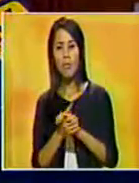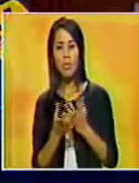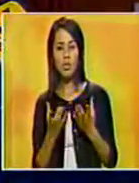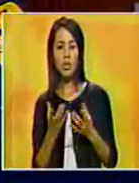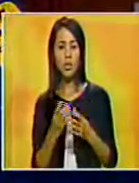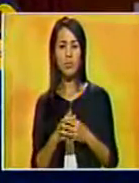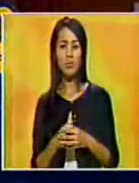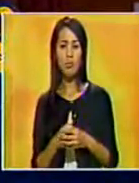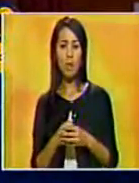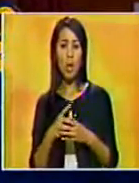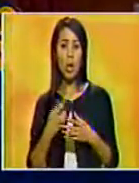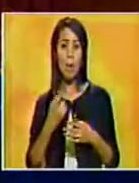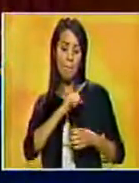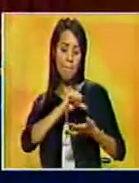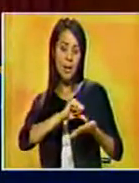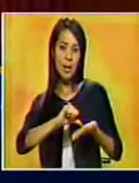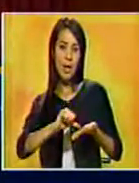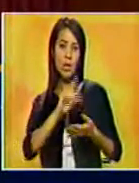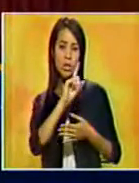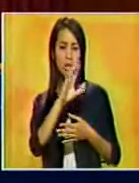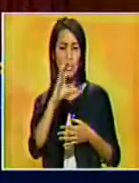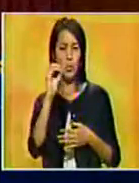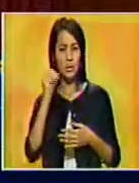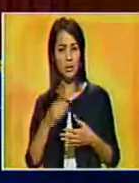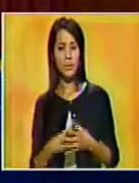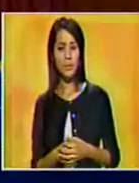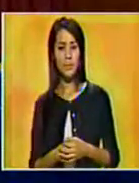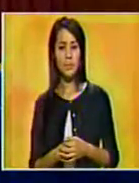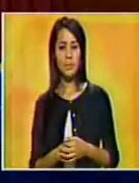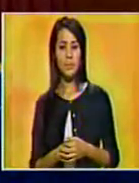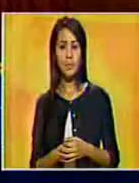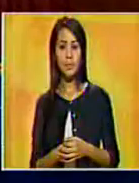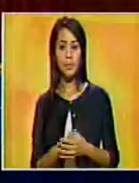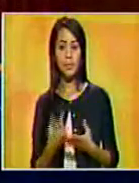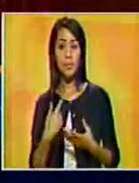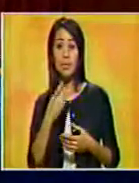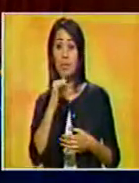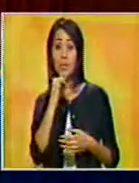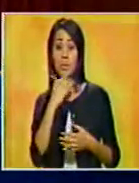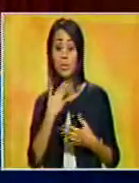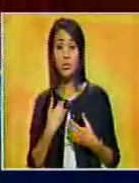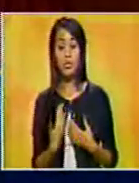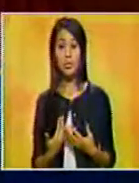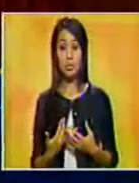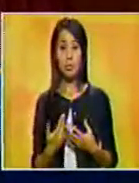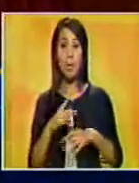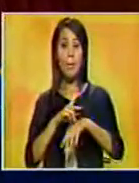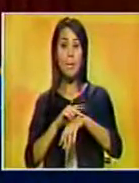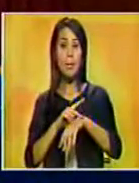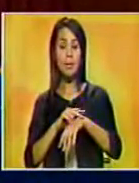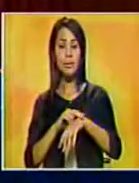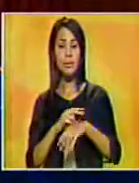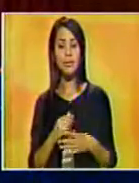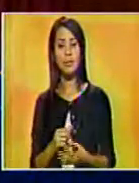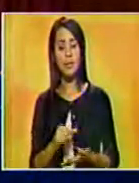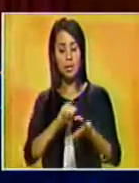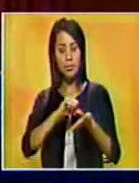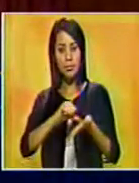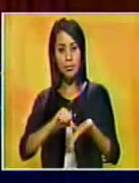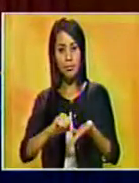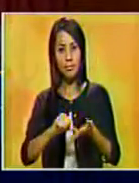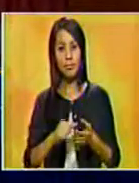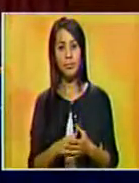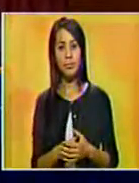casos, totalmente gratis. Ya nos acaban de dar la noticia que los médicos están, los cirujanos